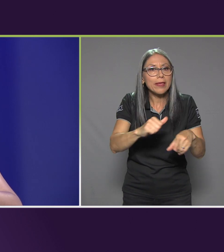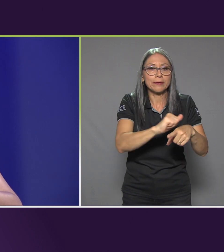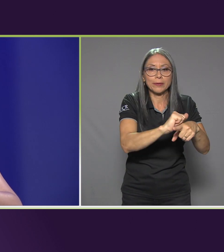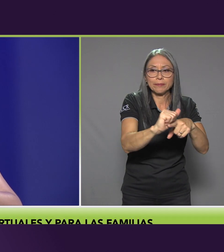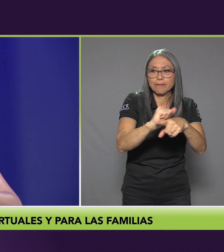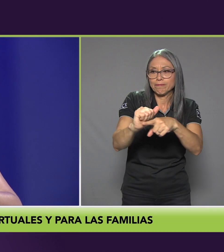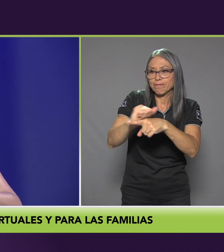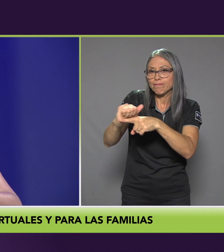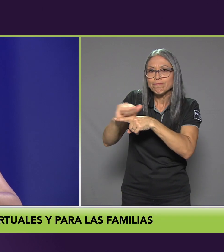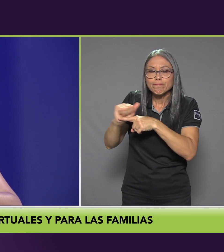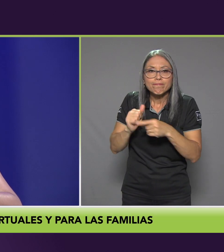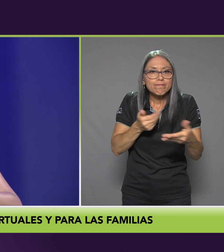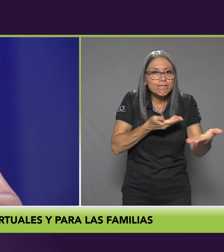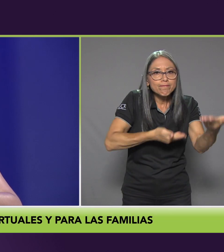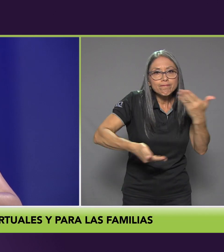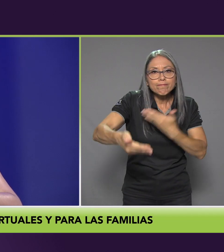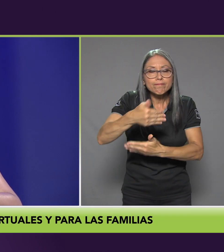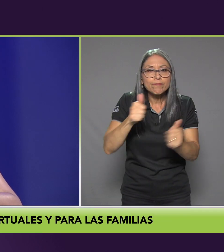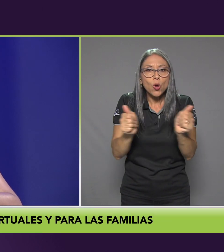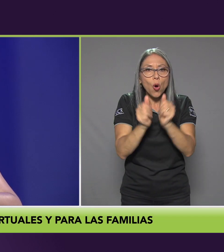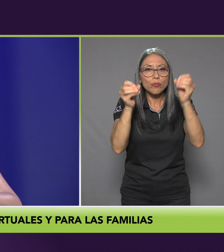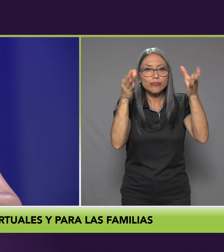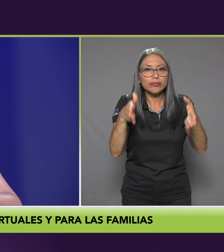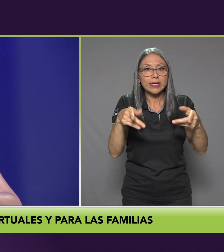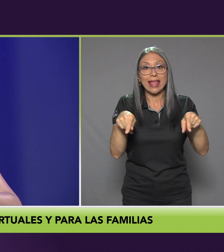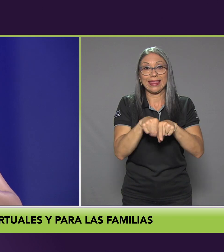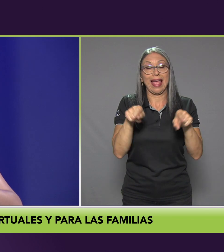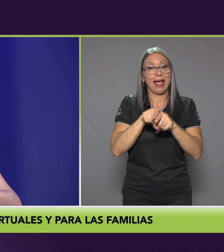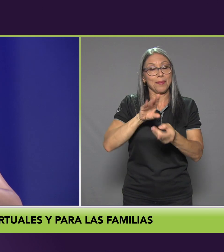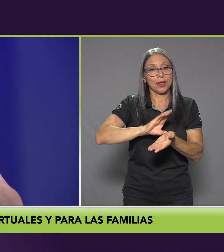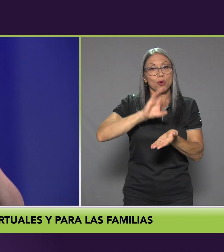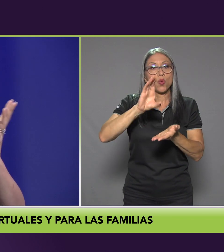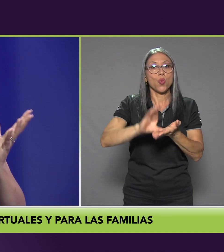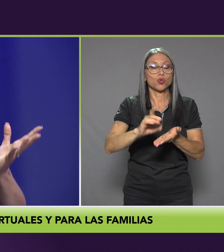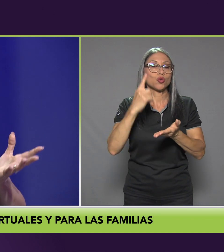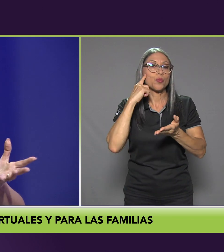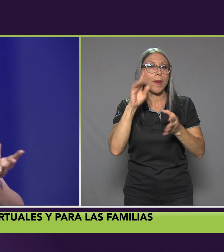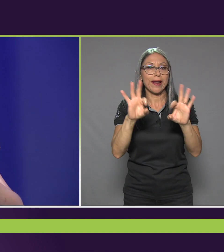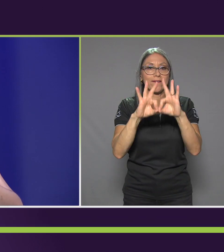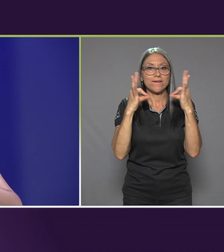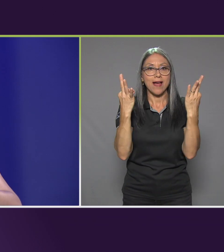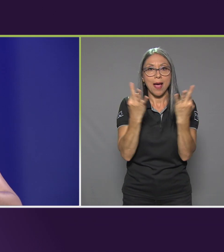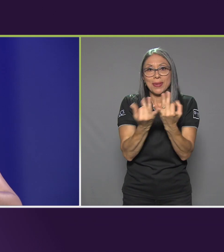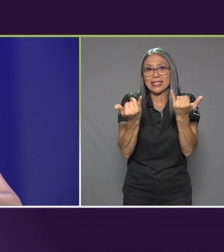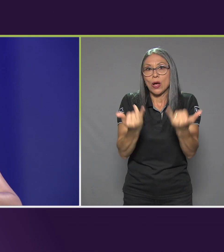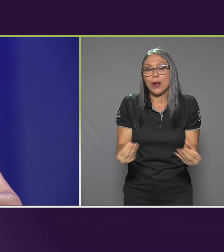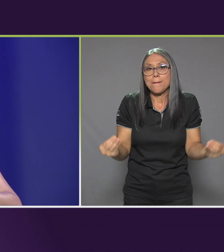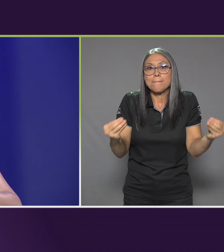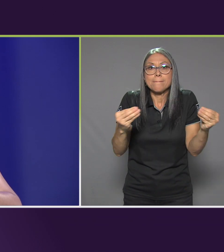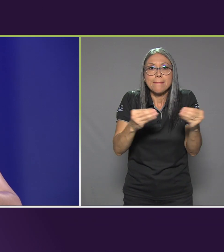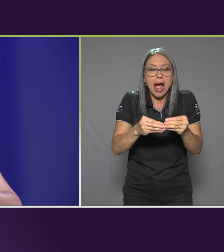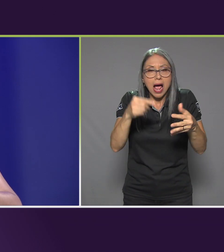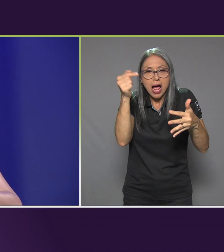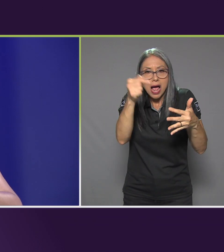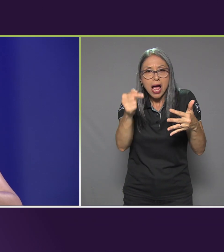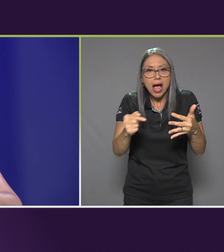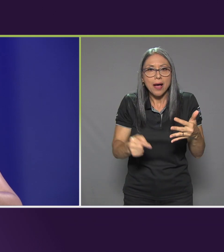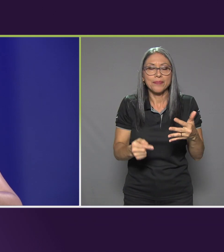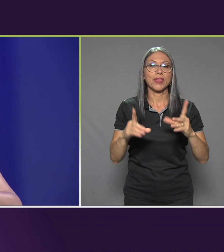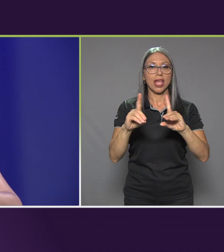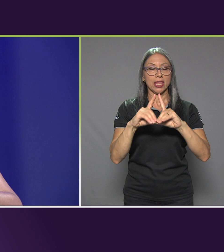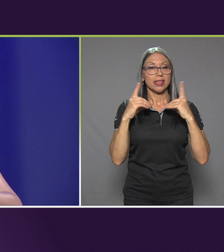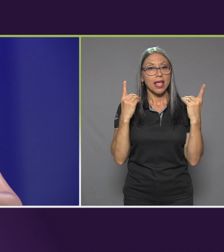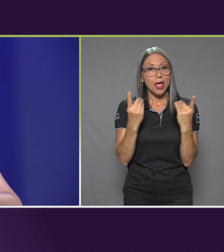personal docente. Tenemos cursos también dirigidos hacia las familias, hemos abierto una oferta un poco más amplia. El Departamento